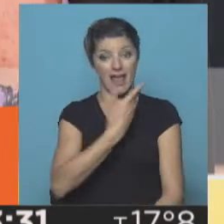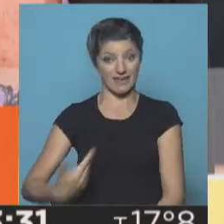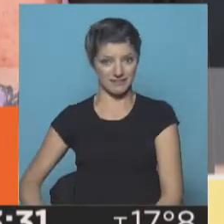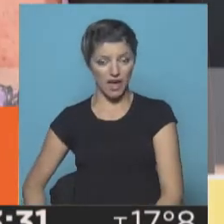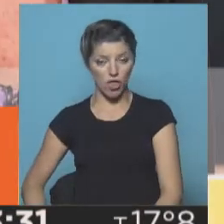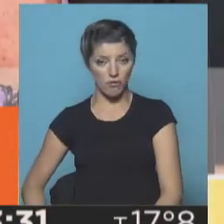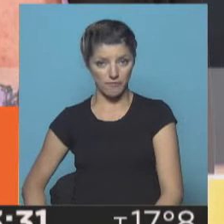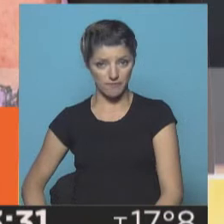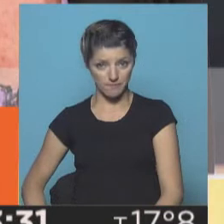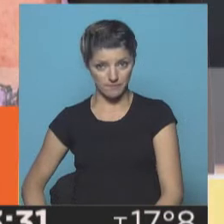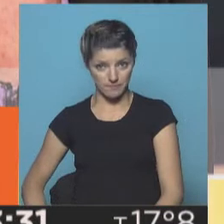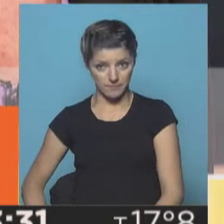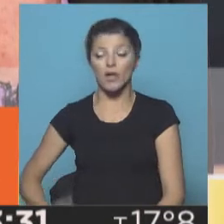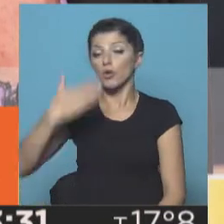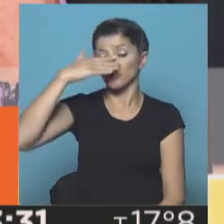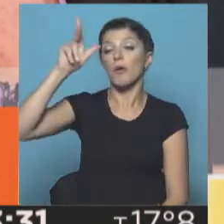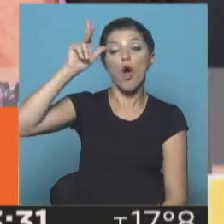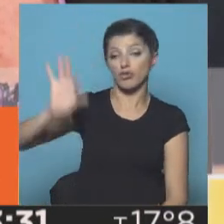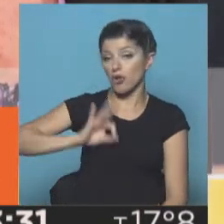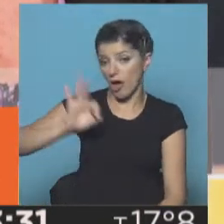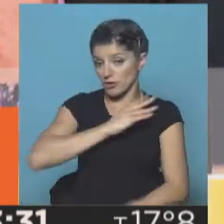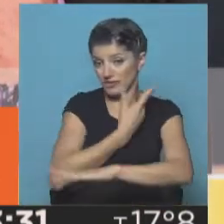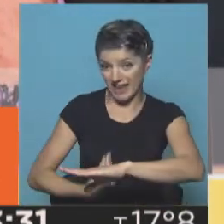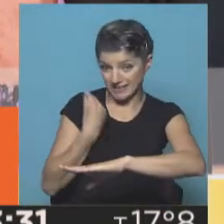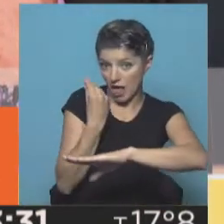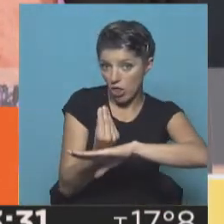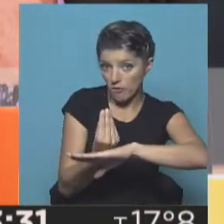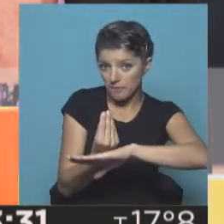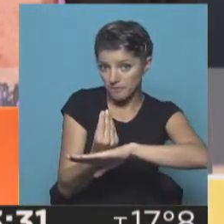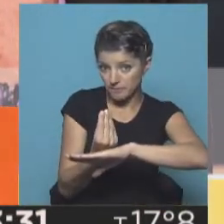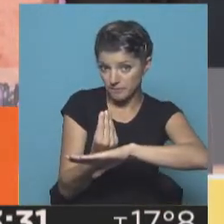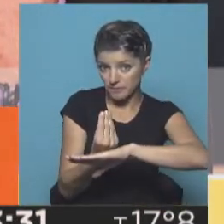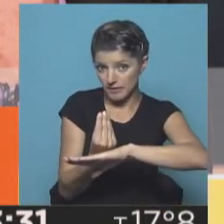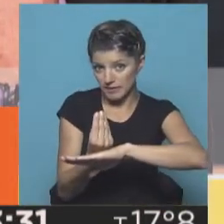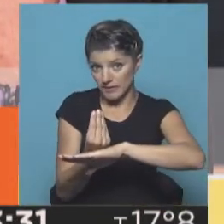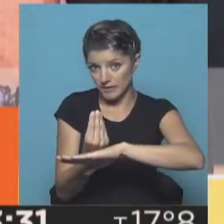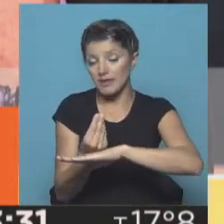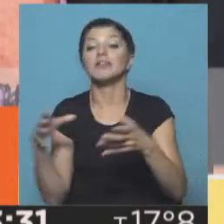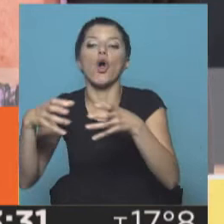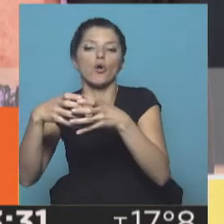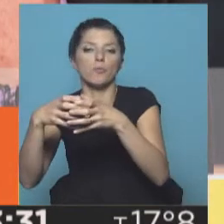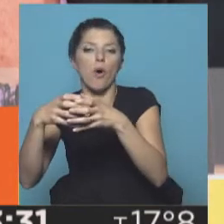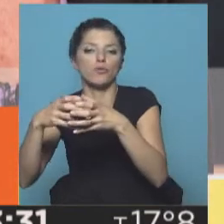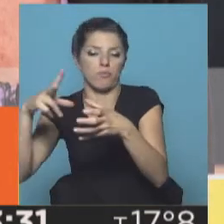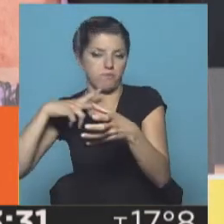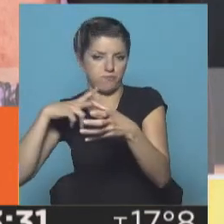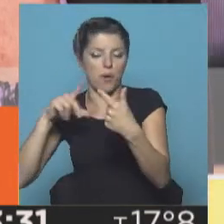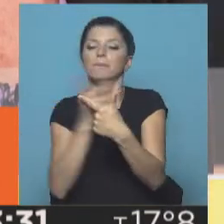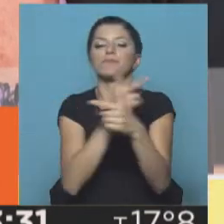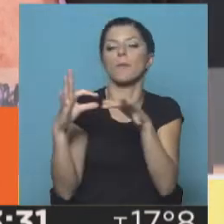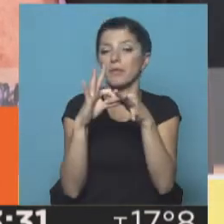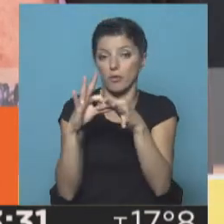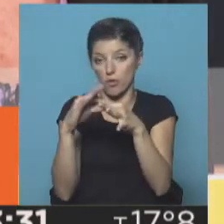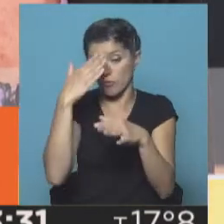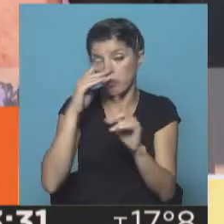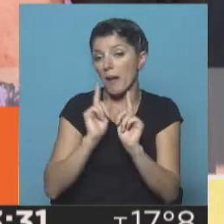al mando del gobierno estos 8 años y la clase económica poderosa, que es lo que hizo durante